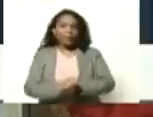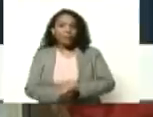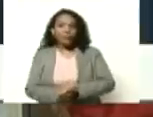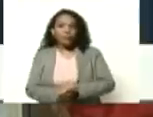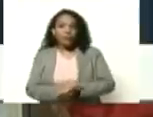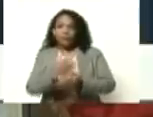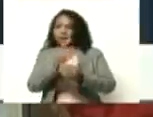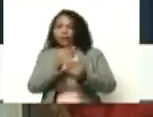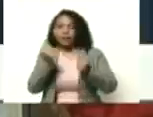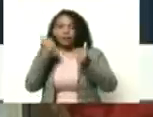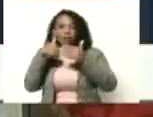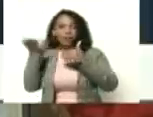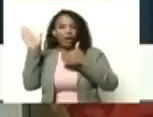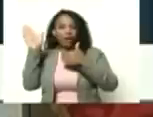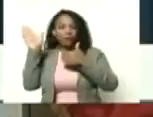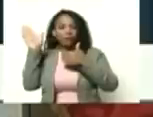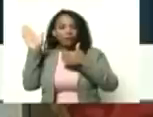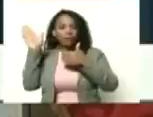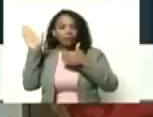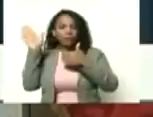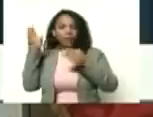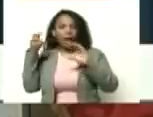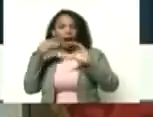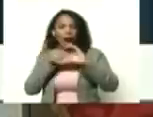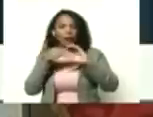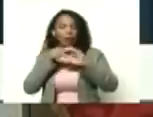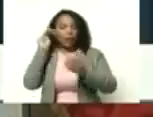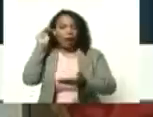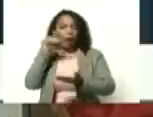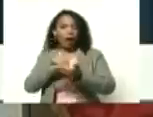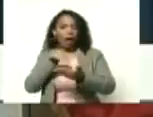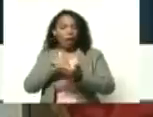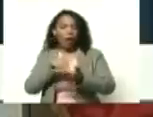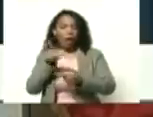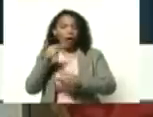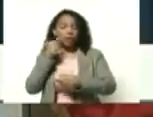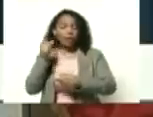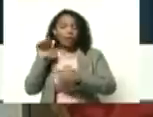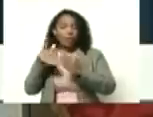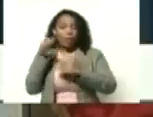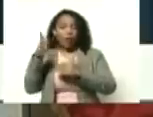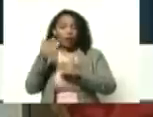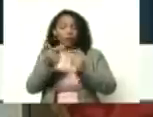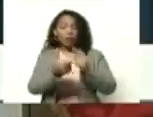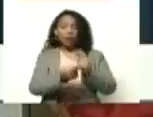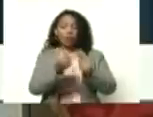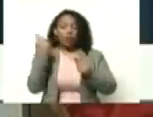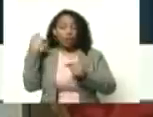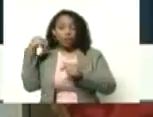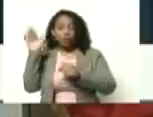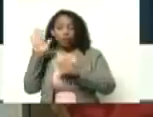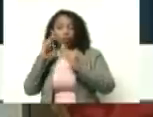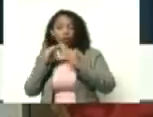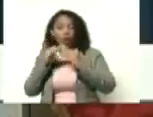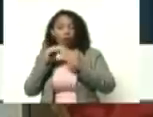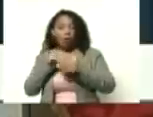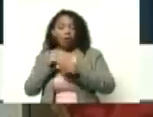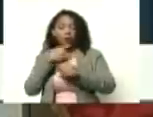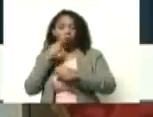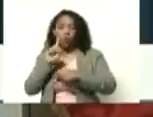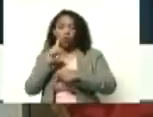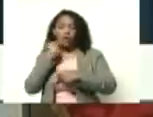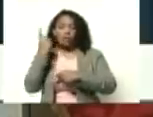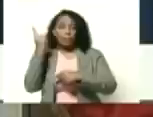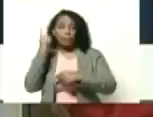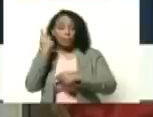va a alí syed aragua él dice que después se fue para su casa no revela en el